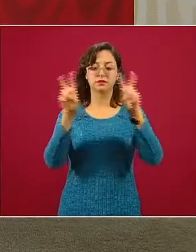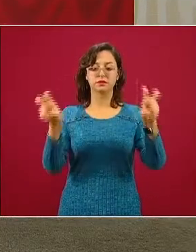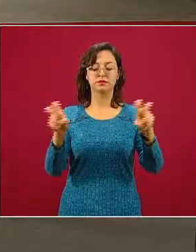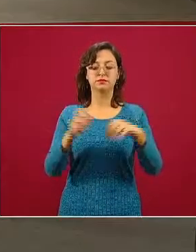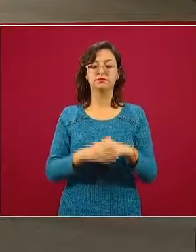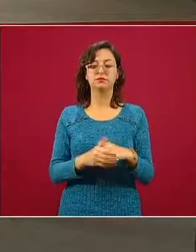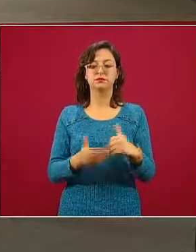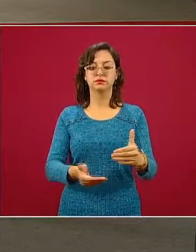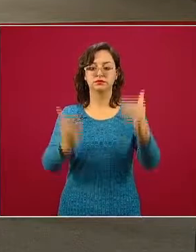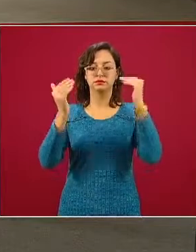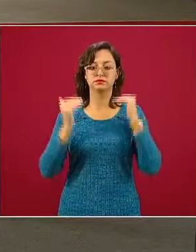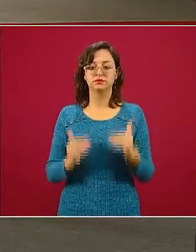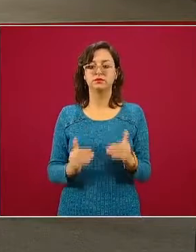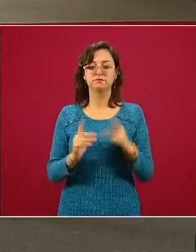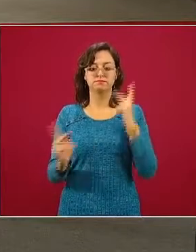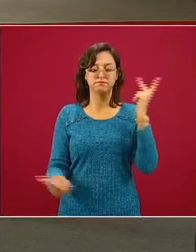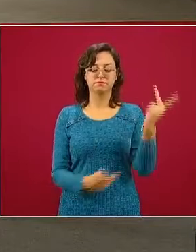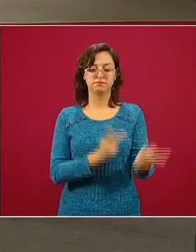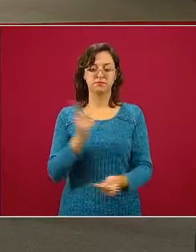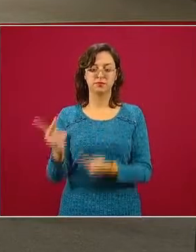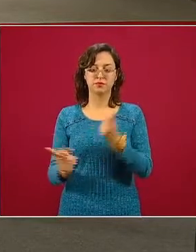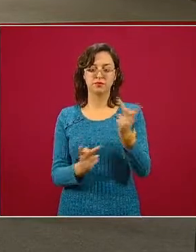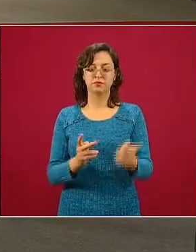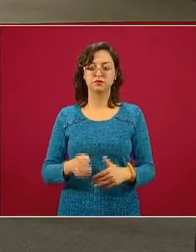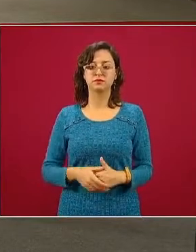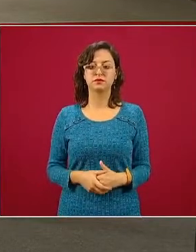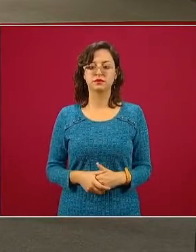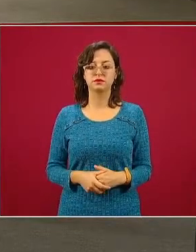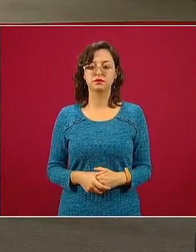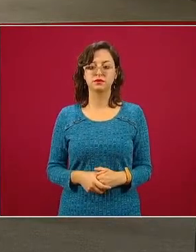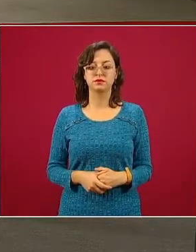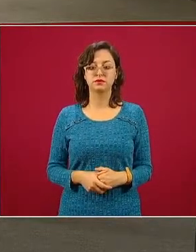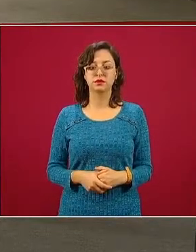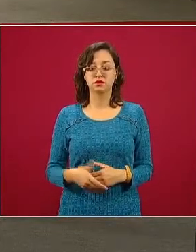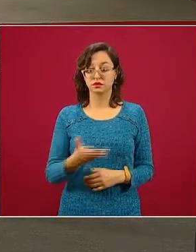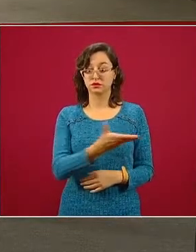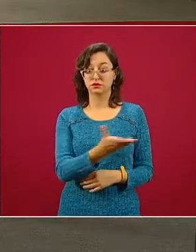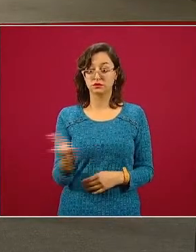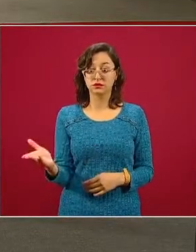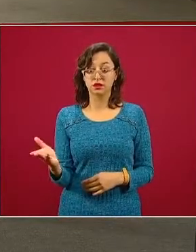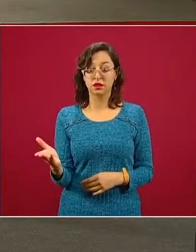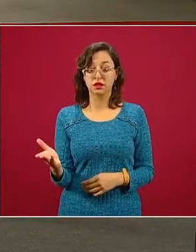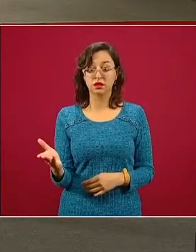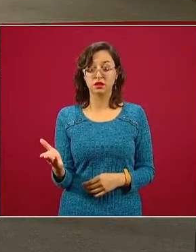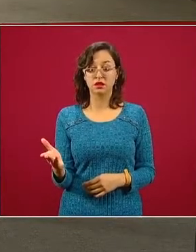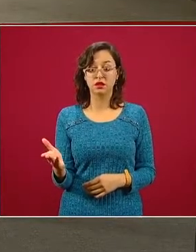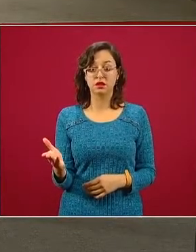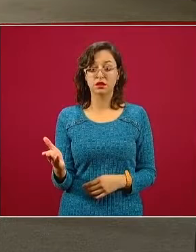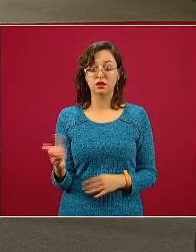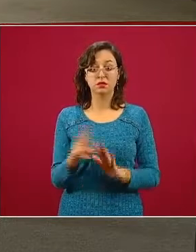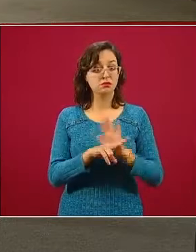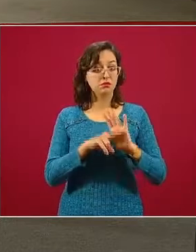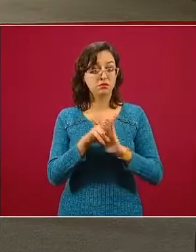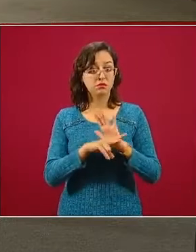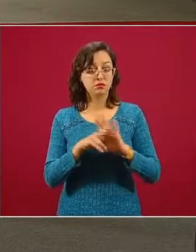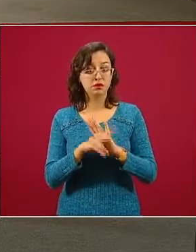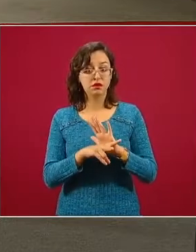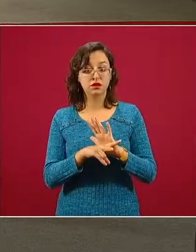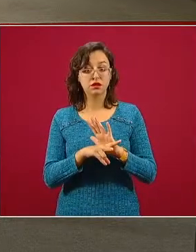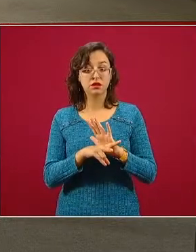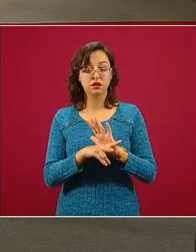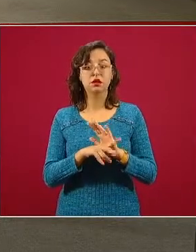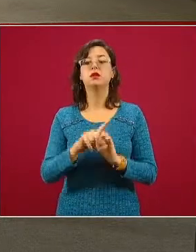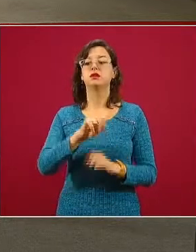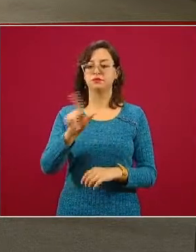pasar entonces a preguntas del público, y los videos